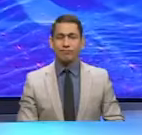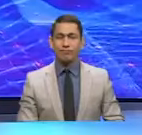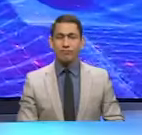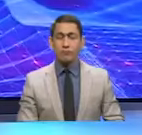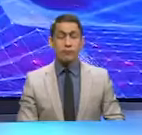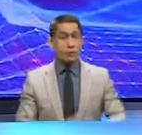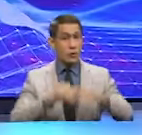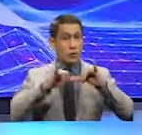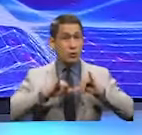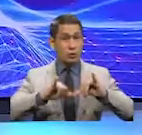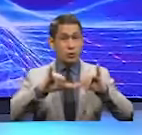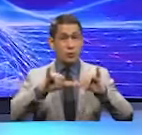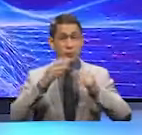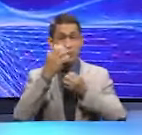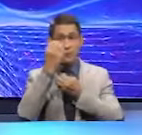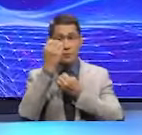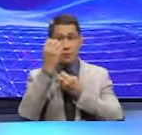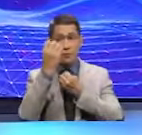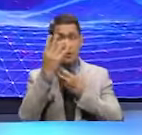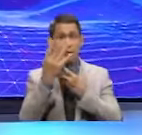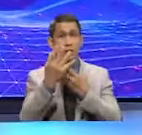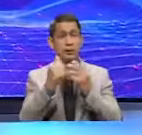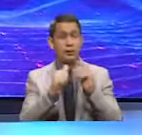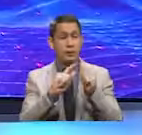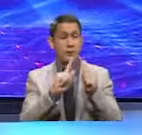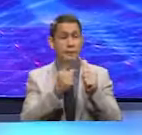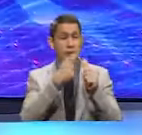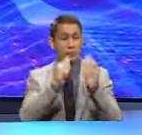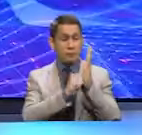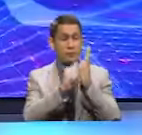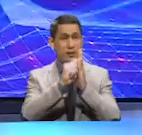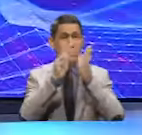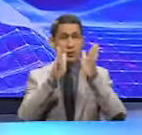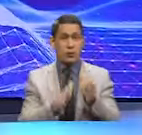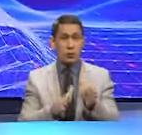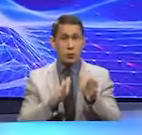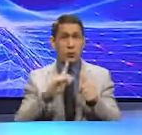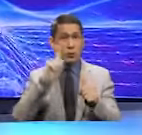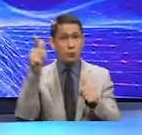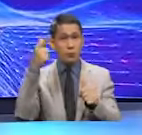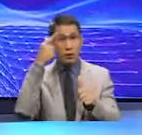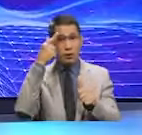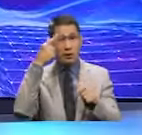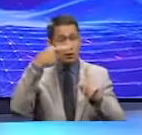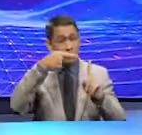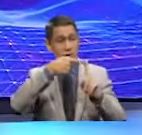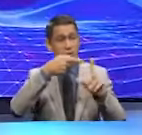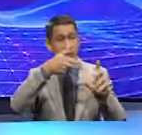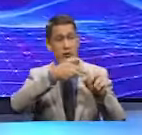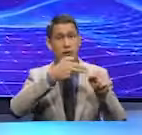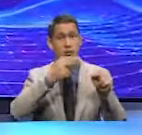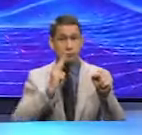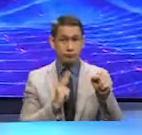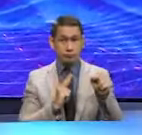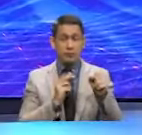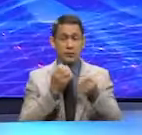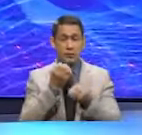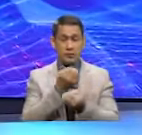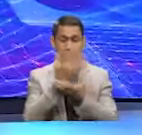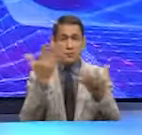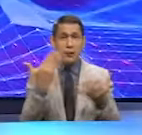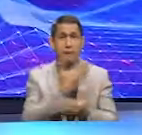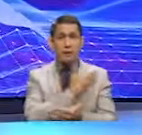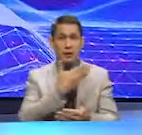Amigos, continuamos y le contamos que el primer ministro haitiano Ariel Henry aceptó dimitir de su cargo, anunció el presidente actual